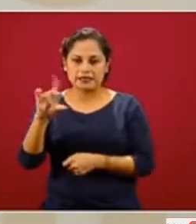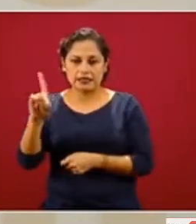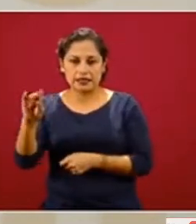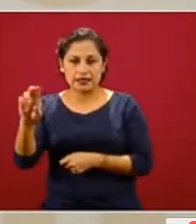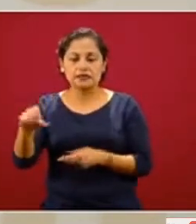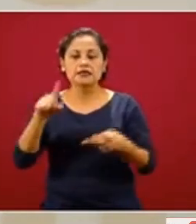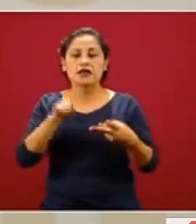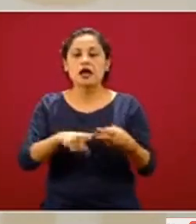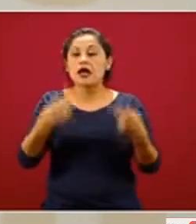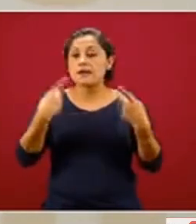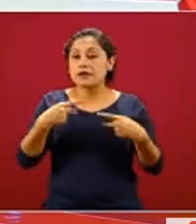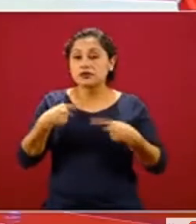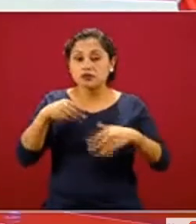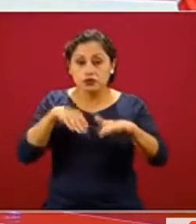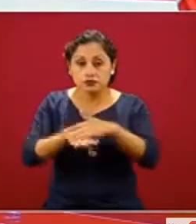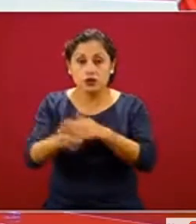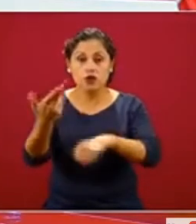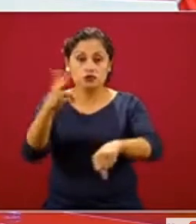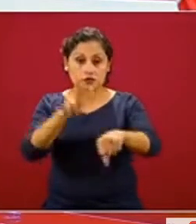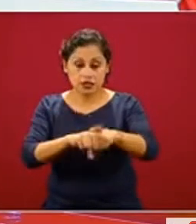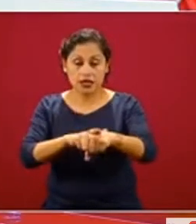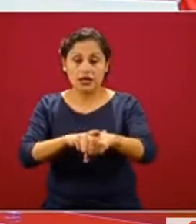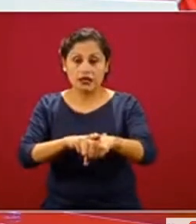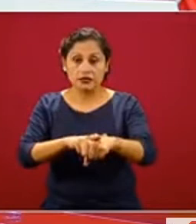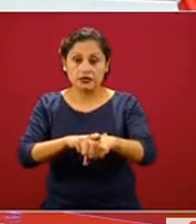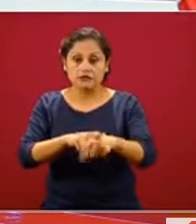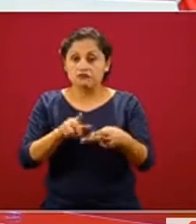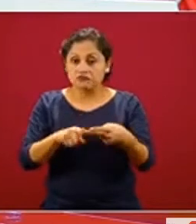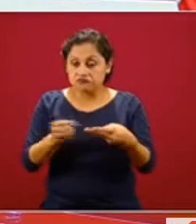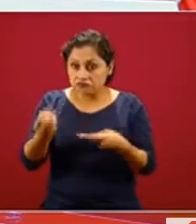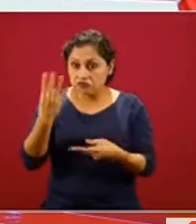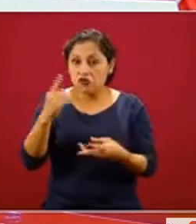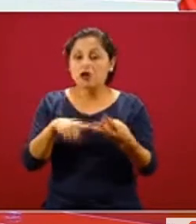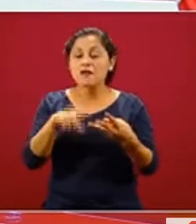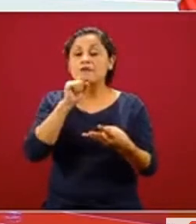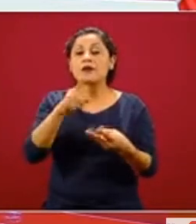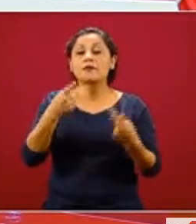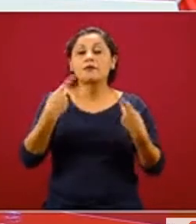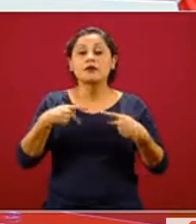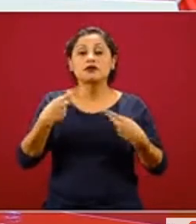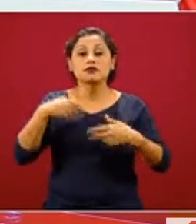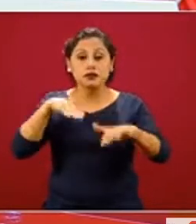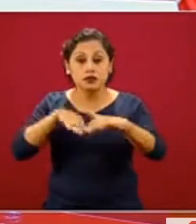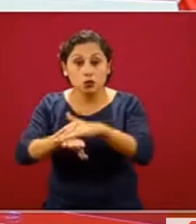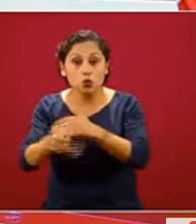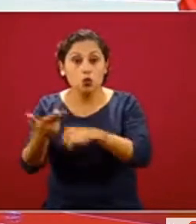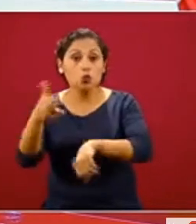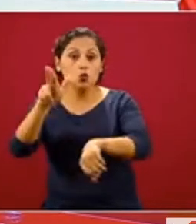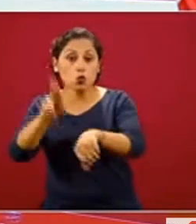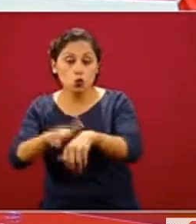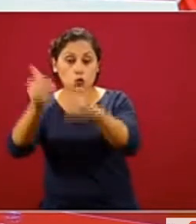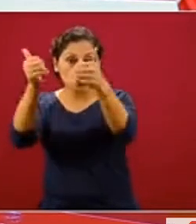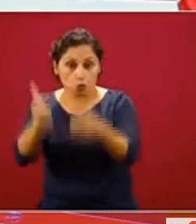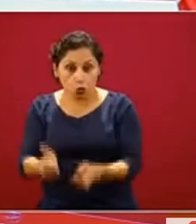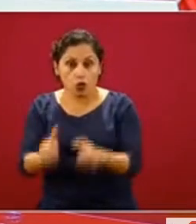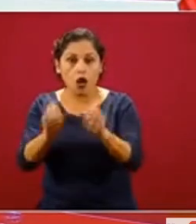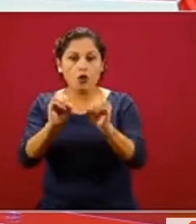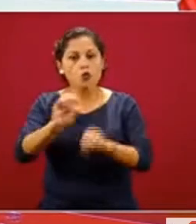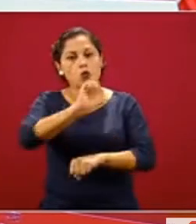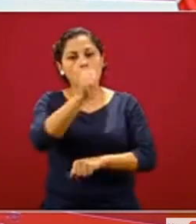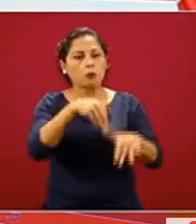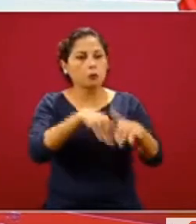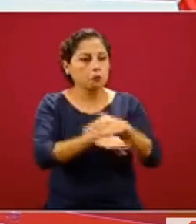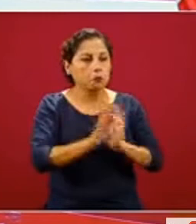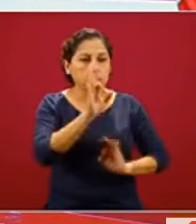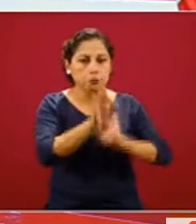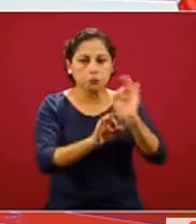salud, de ellas la proporción de personas que necesitarían hospitalización y las que no necesitarían, y entre